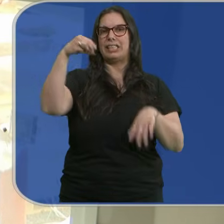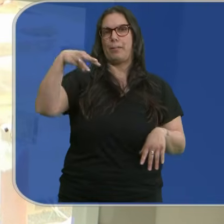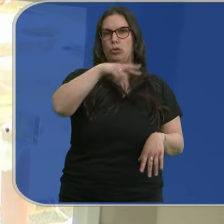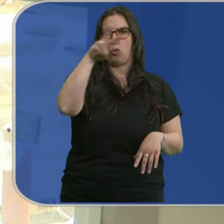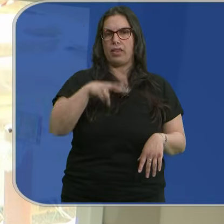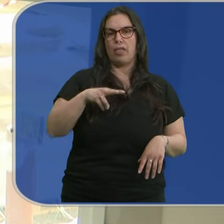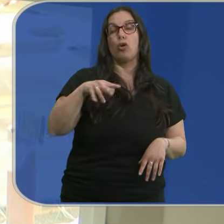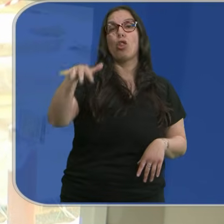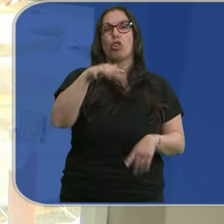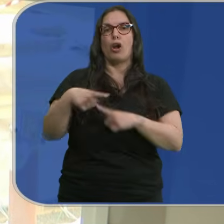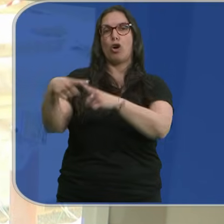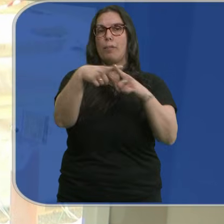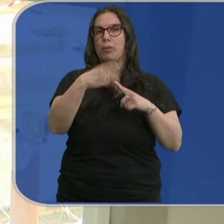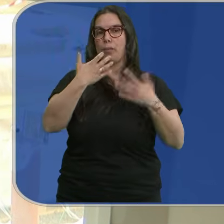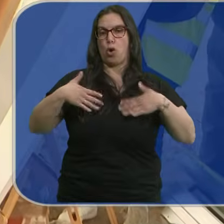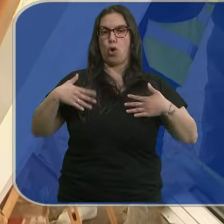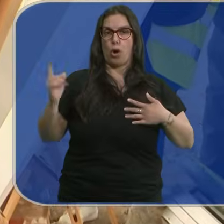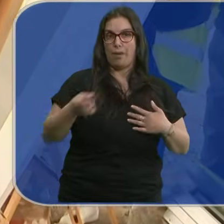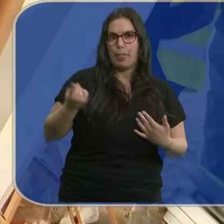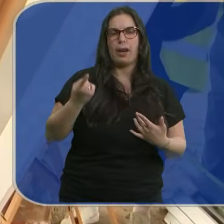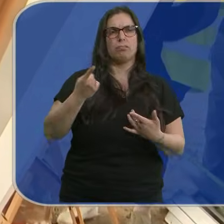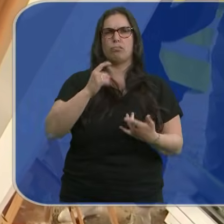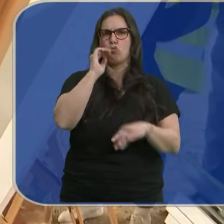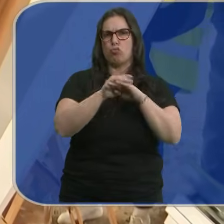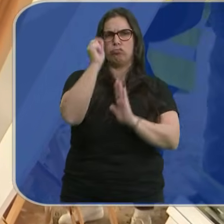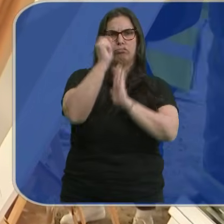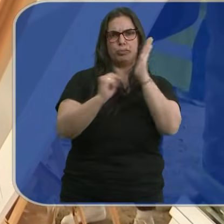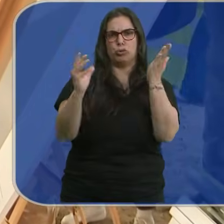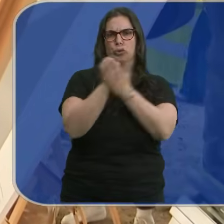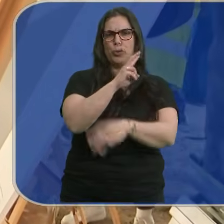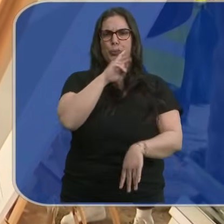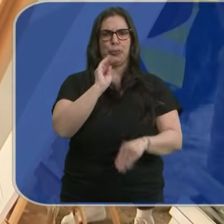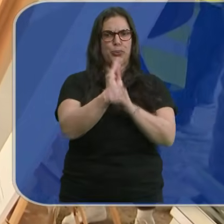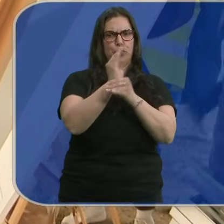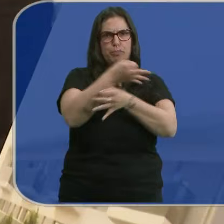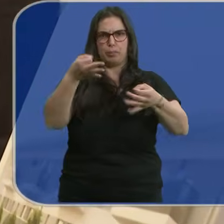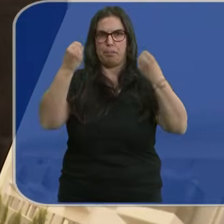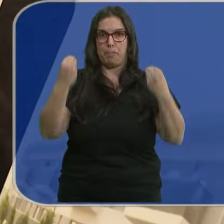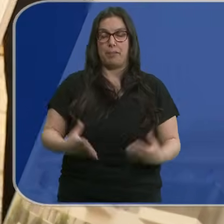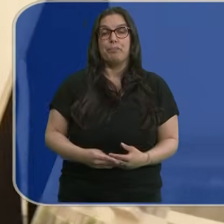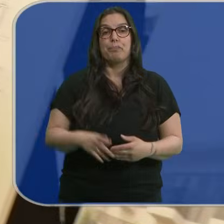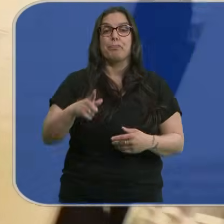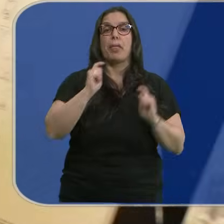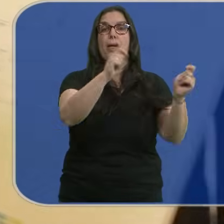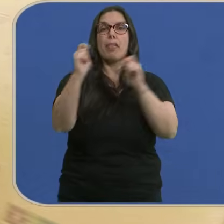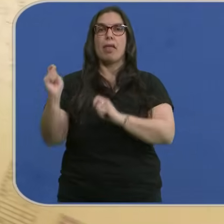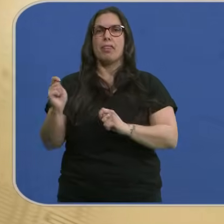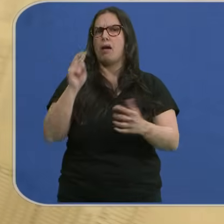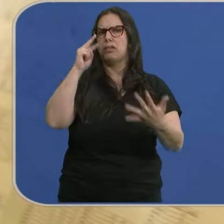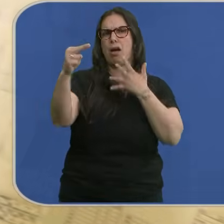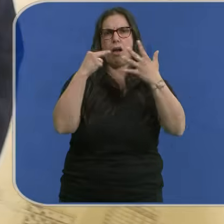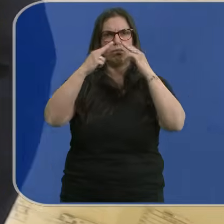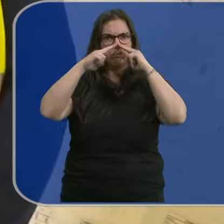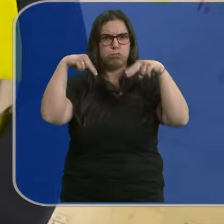cuadrados con espacios compartidos como lavandería, cumpliendo todos los criterios energéticos sostenibles. Unas viviendas que se adjudicarán de manera